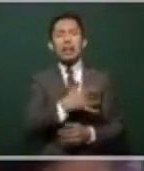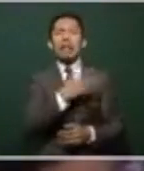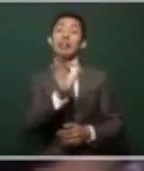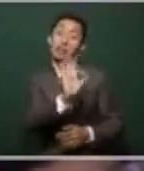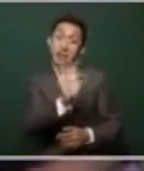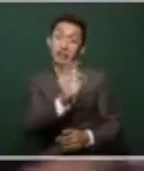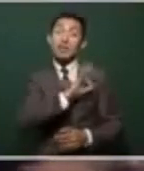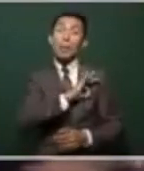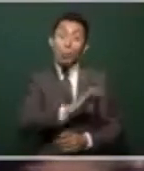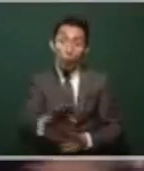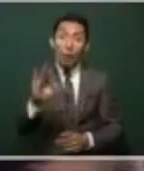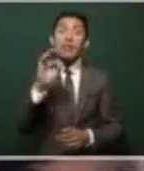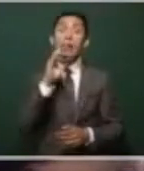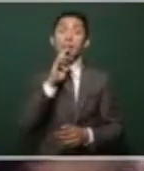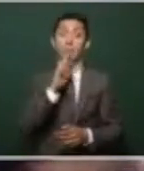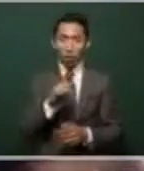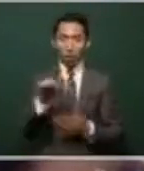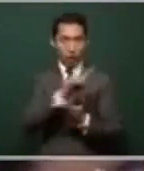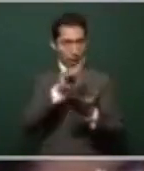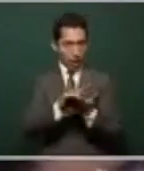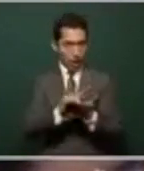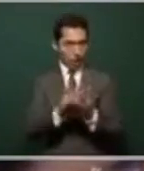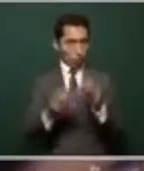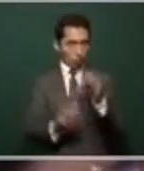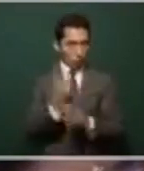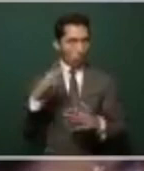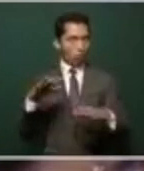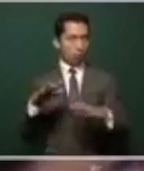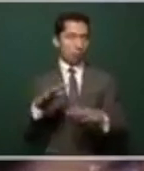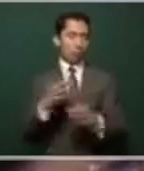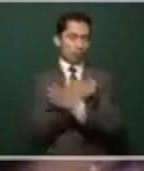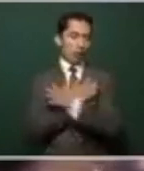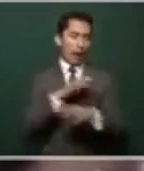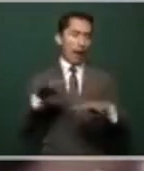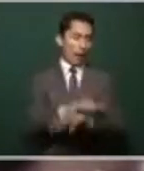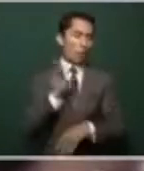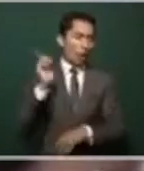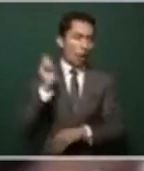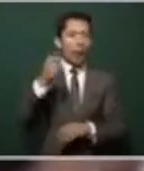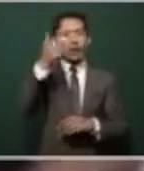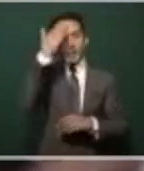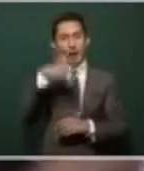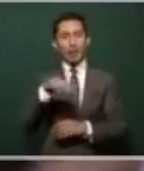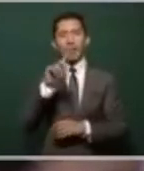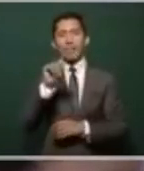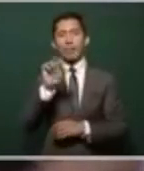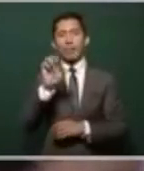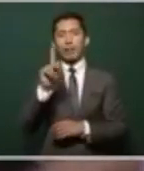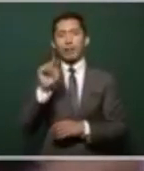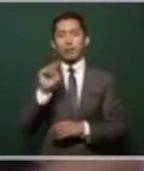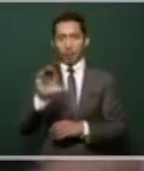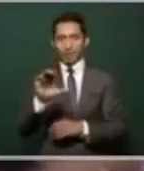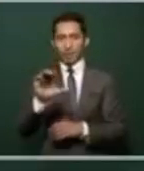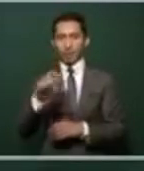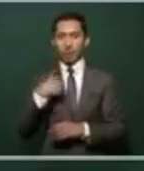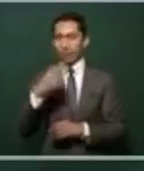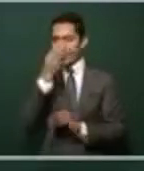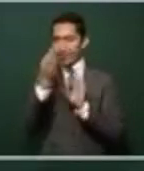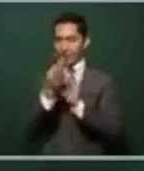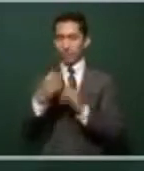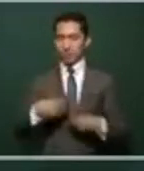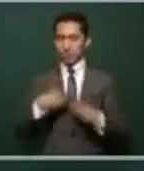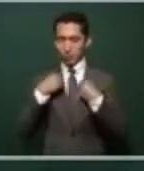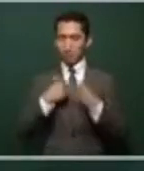arribar a ese escenario con la reforma educativa que usted planteó precisamente en Tepatepec, aquí en el Meche, presidente? Gracias. Bueno,